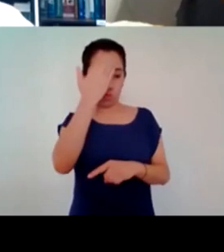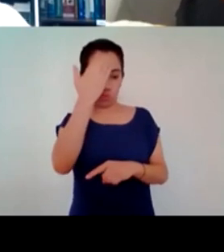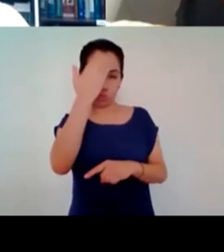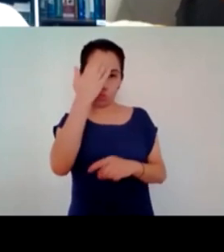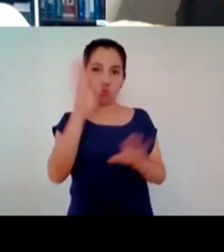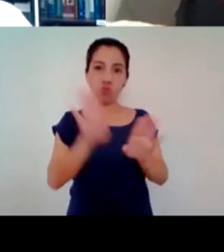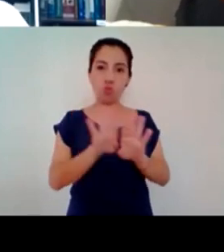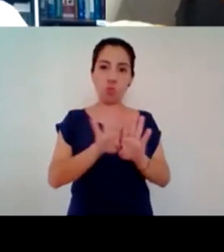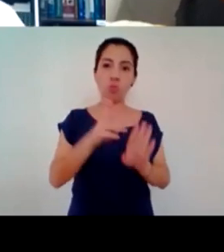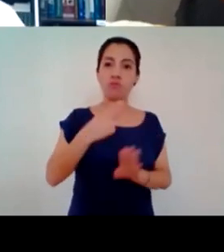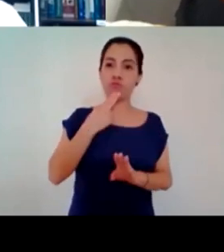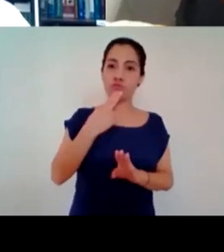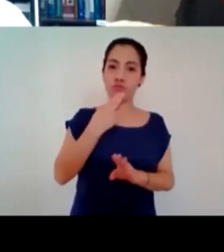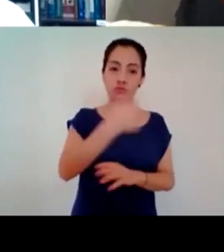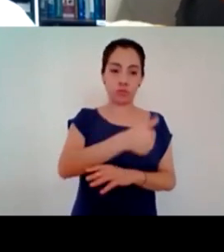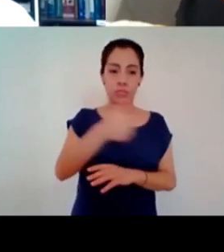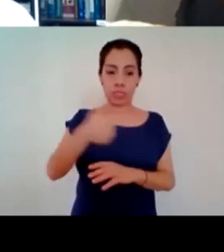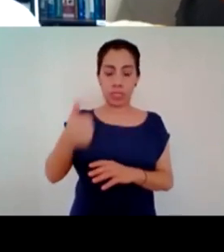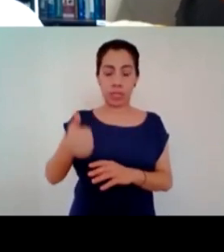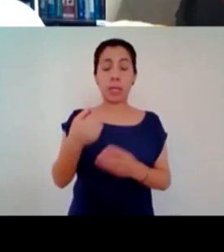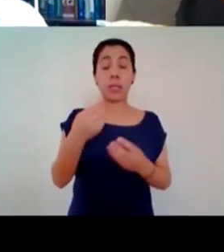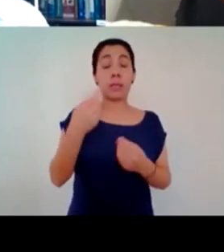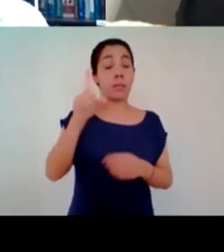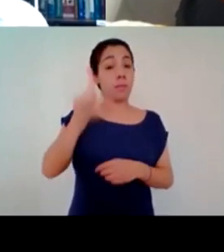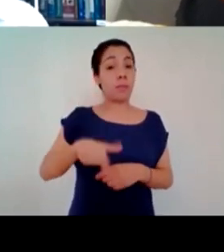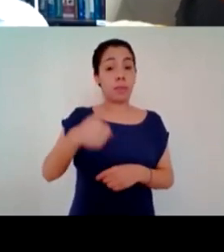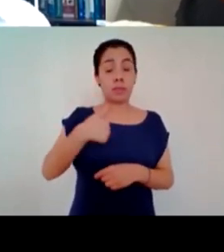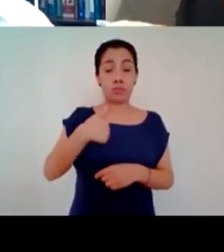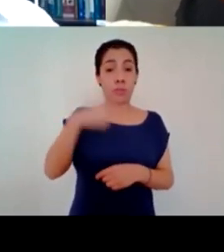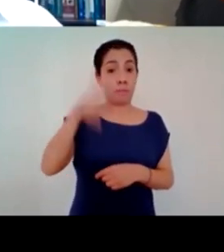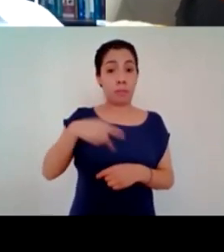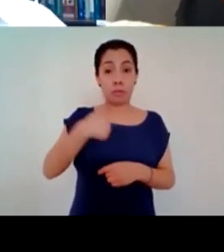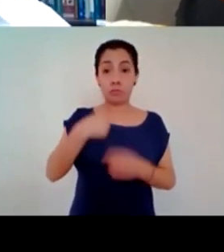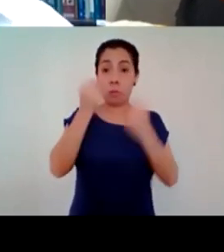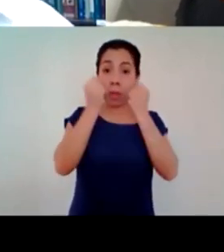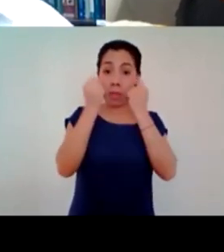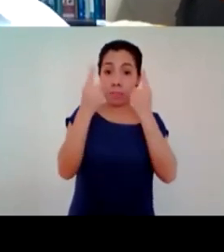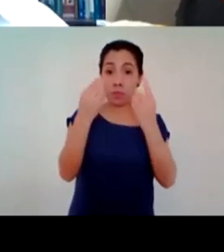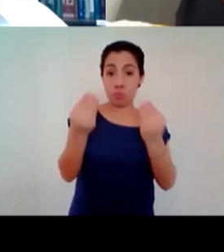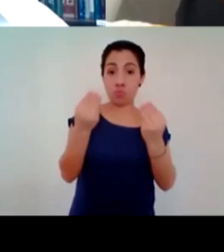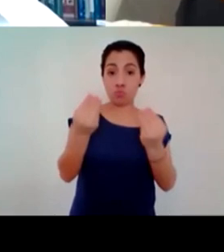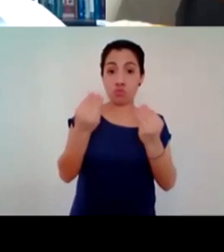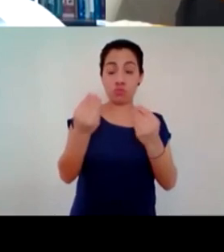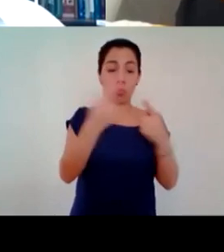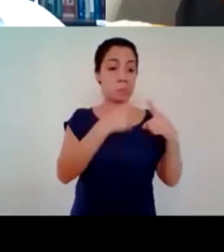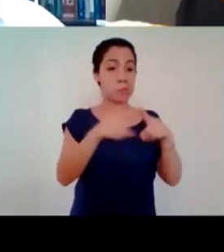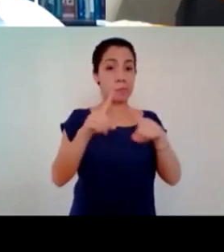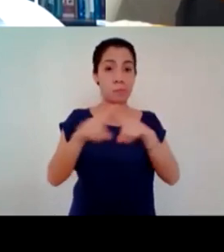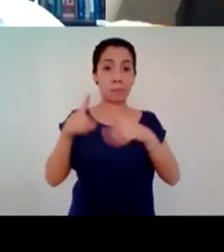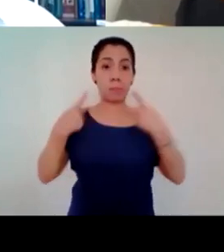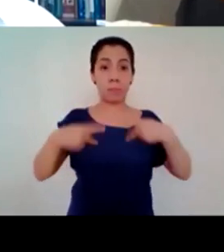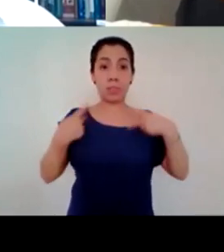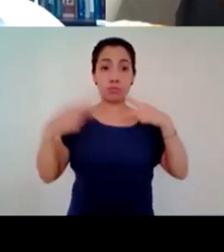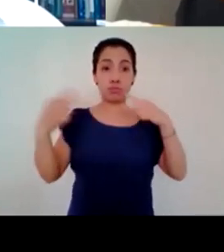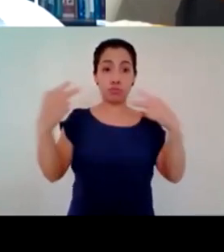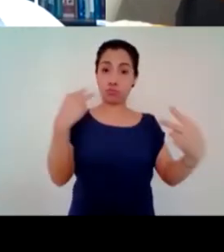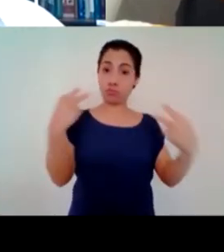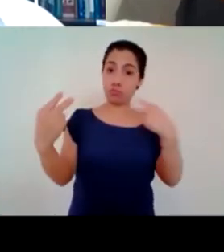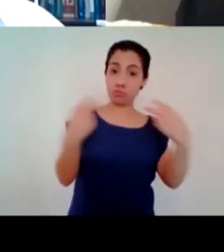muchos de los ciudadanos y ciudadanas como los que nos están viendo, que aparentemente son más de 500 personas, lo que es también